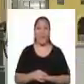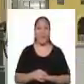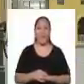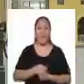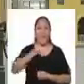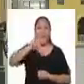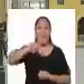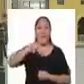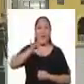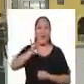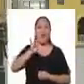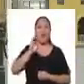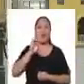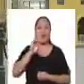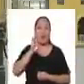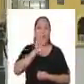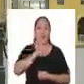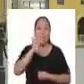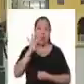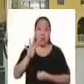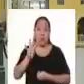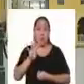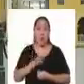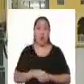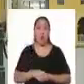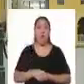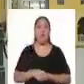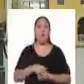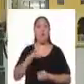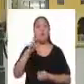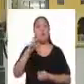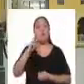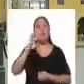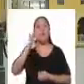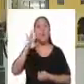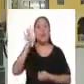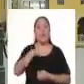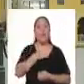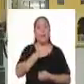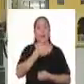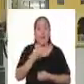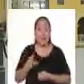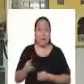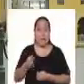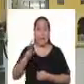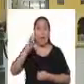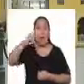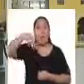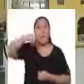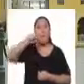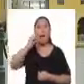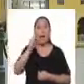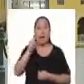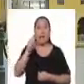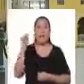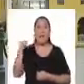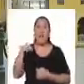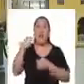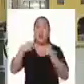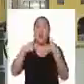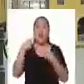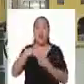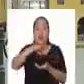En 1844, el viajero francés Max Radiguet contó cómo en el centro de la Plaza